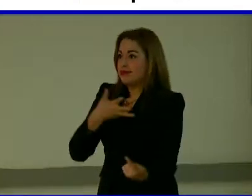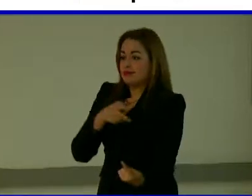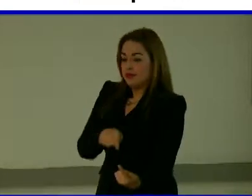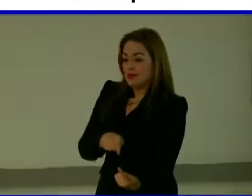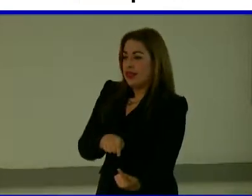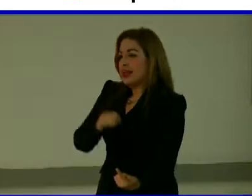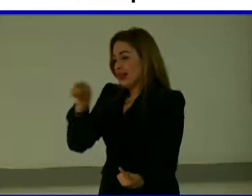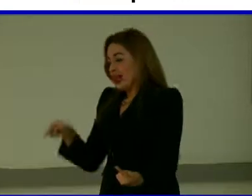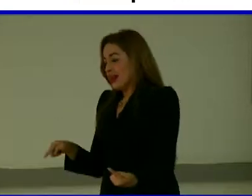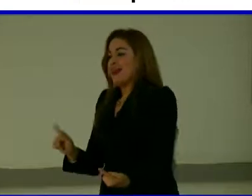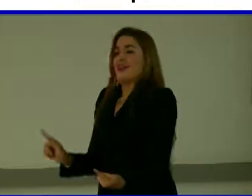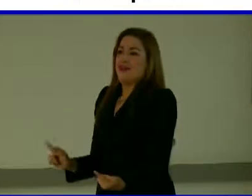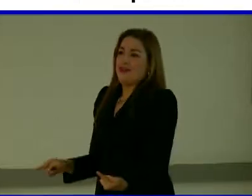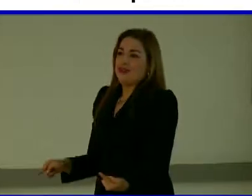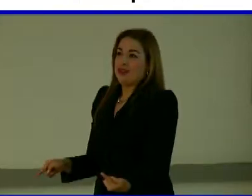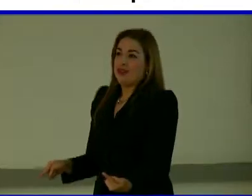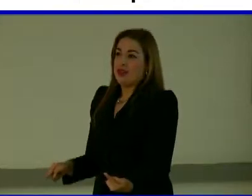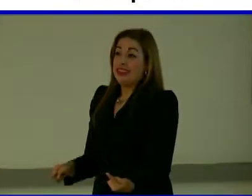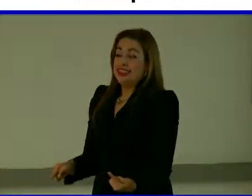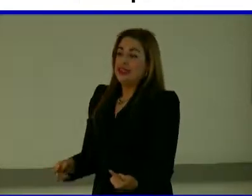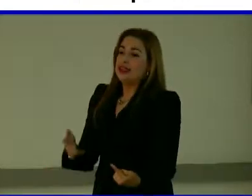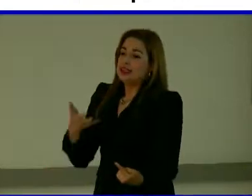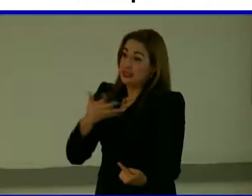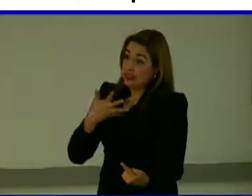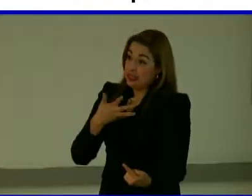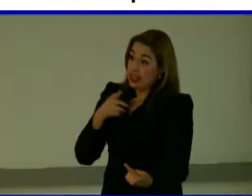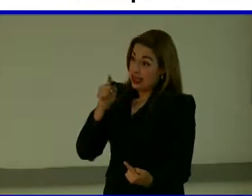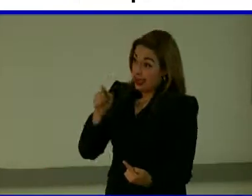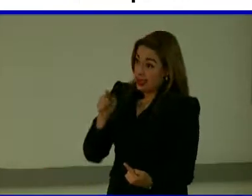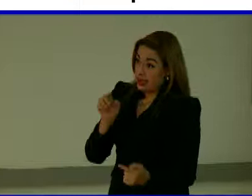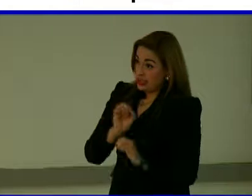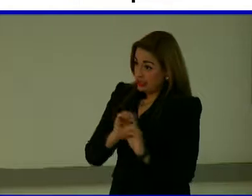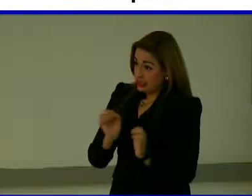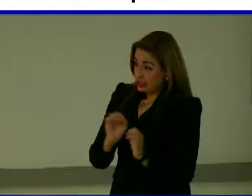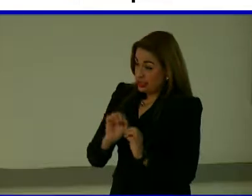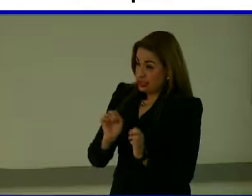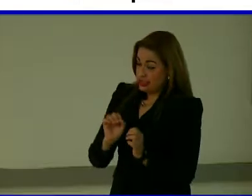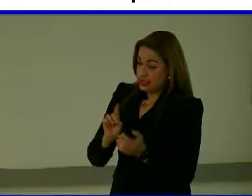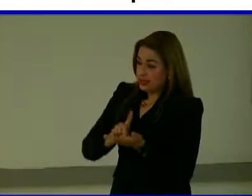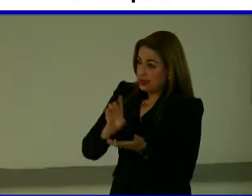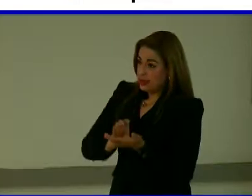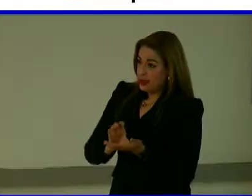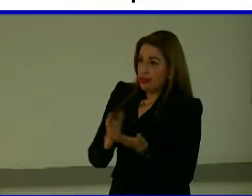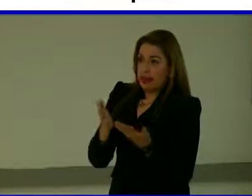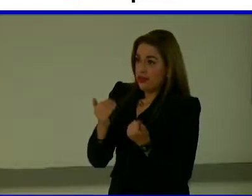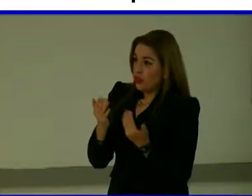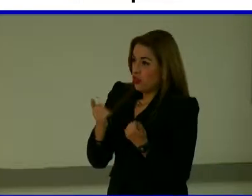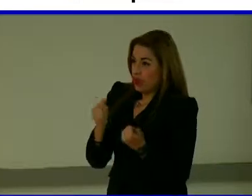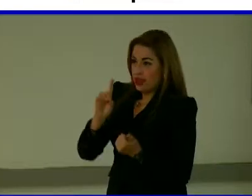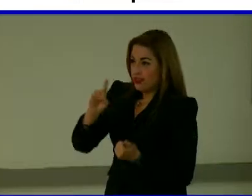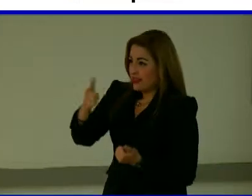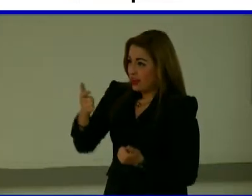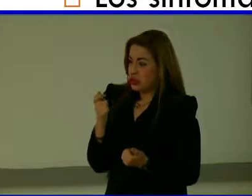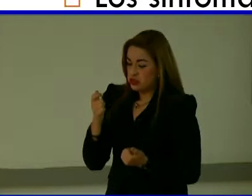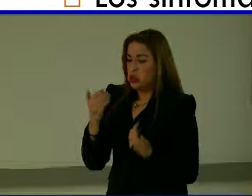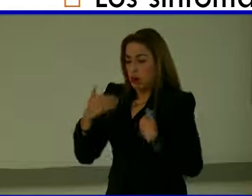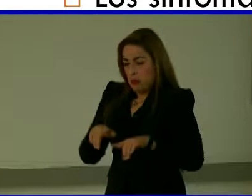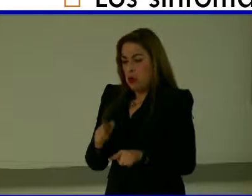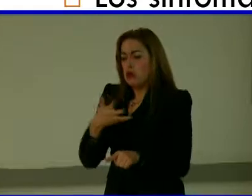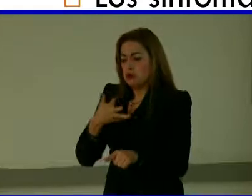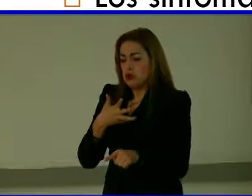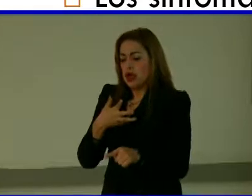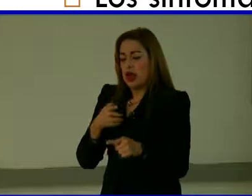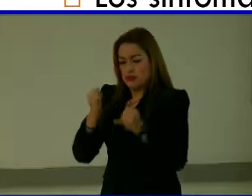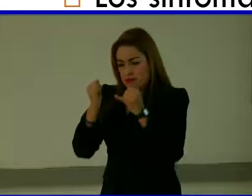causar discapacidad. Sin discapacidad no hay un diagnóstico. Hay rasgos, pero no un diagnóstico.